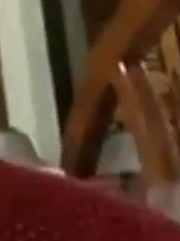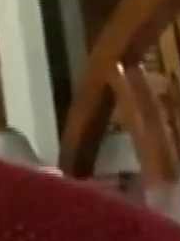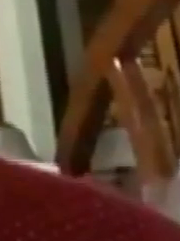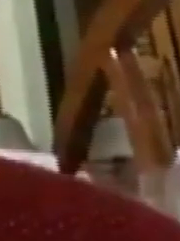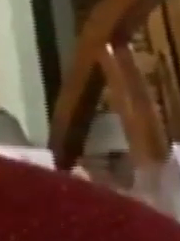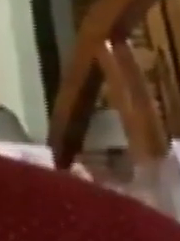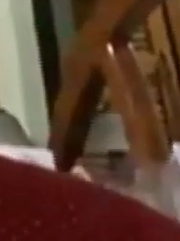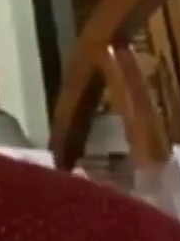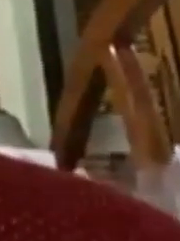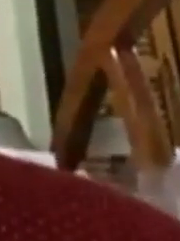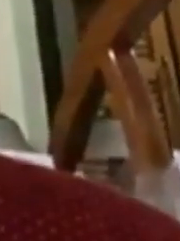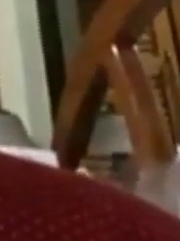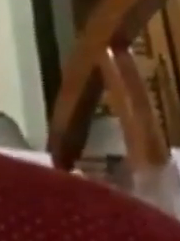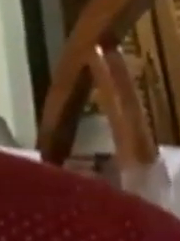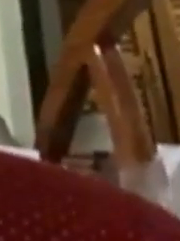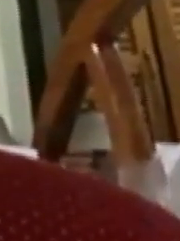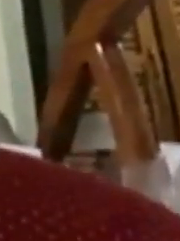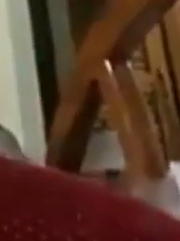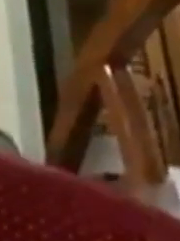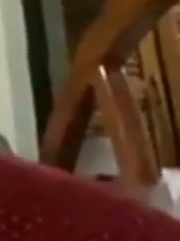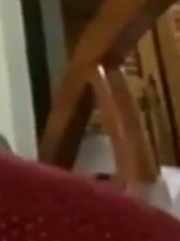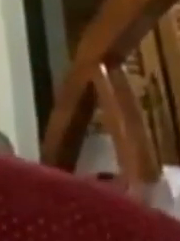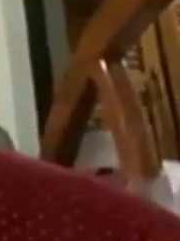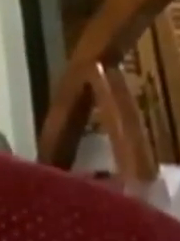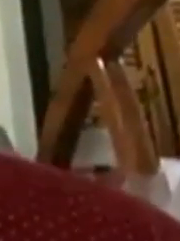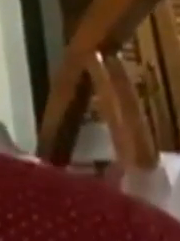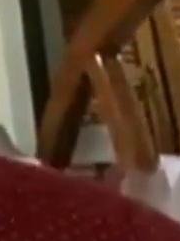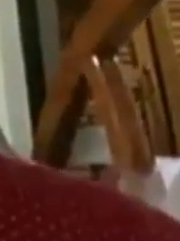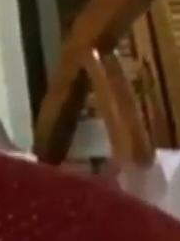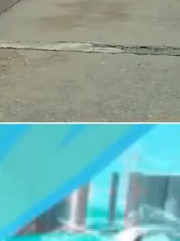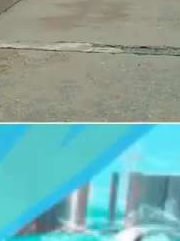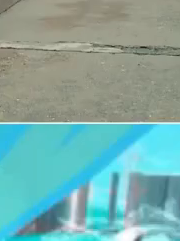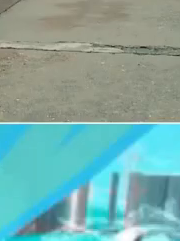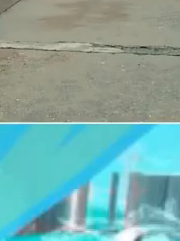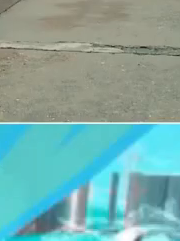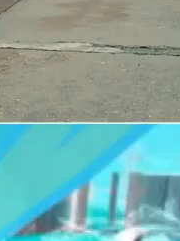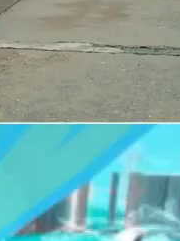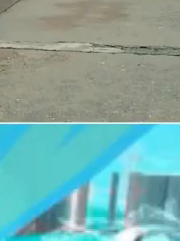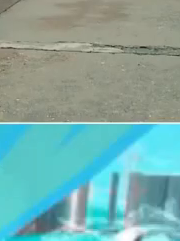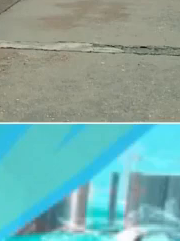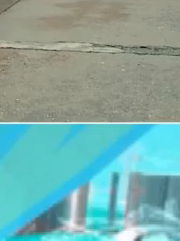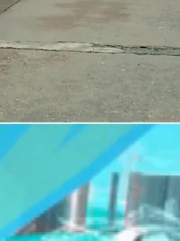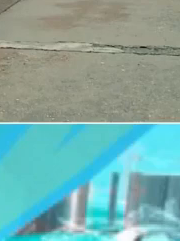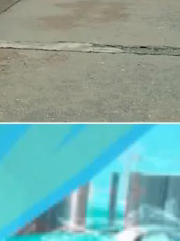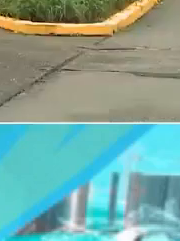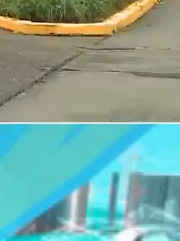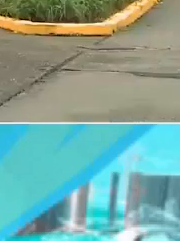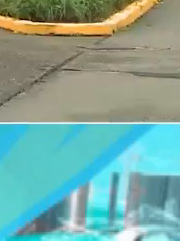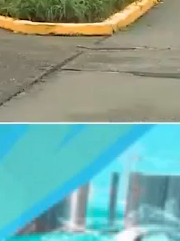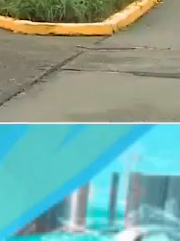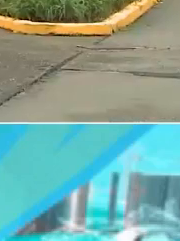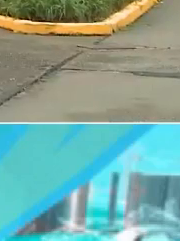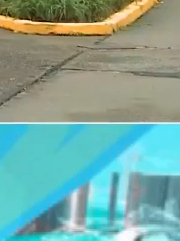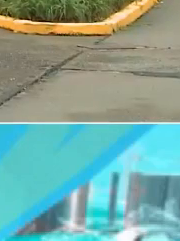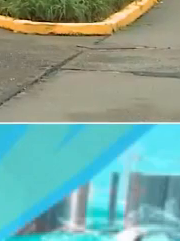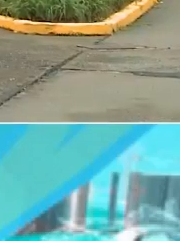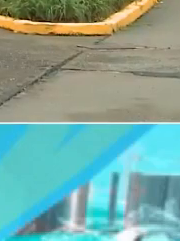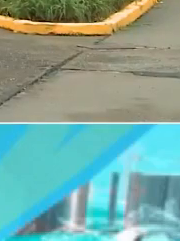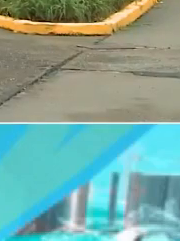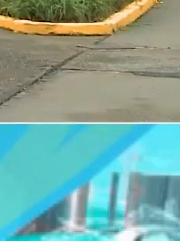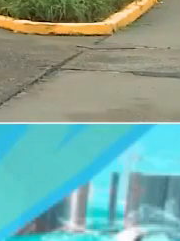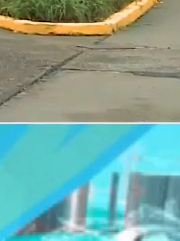lo ideal es quedarse en casa. Y por supuesto, atender a las citas médicas que son importantes para dar el